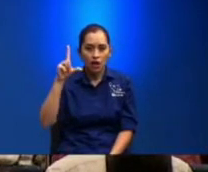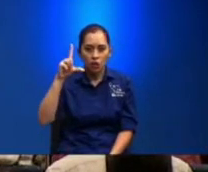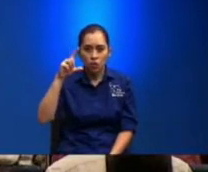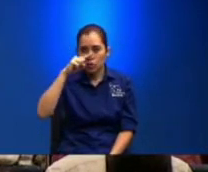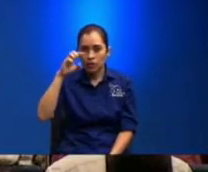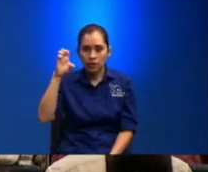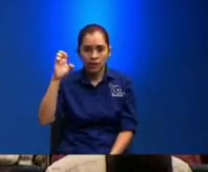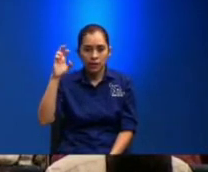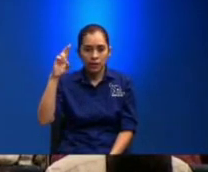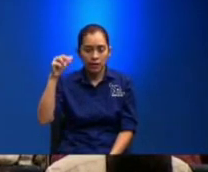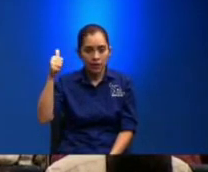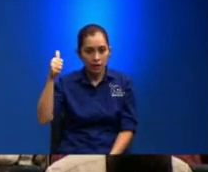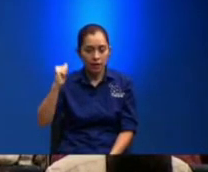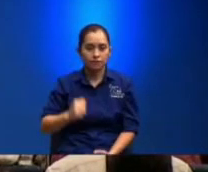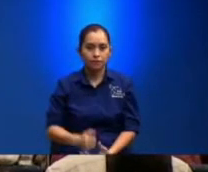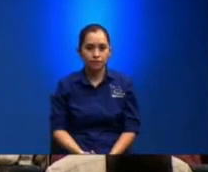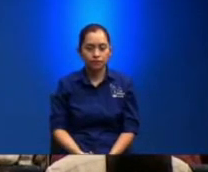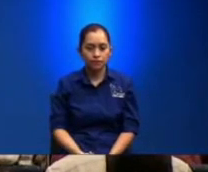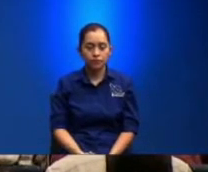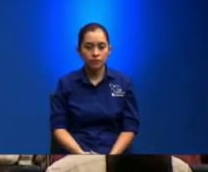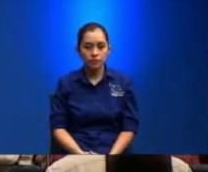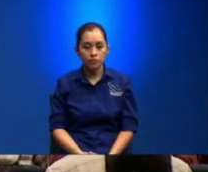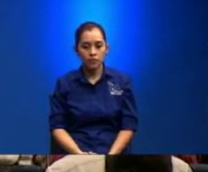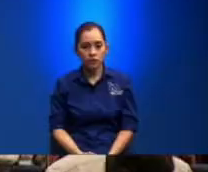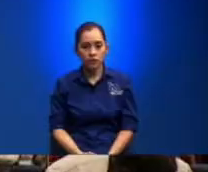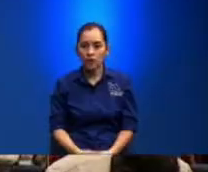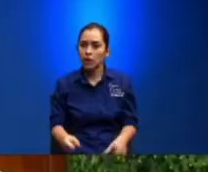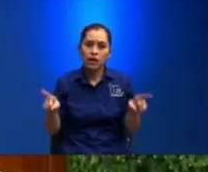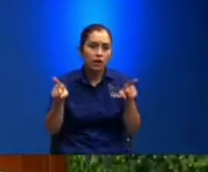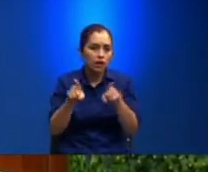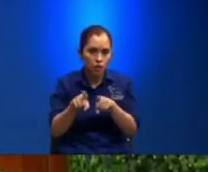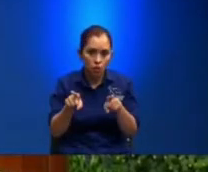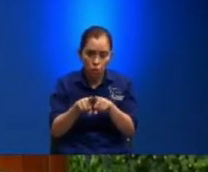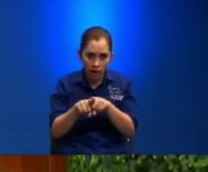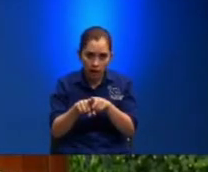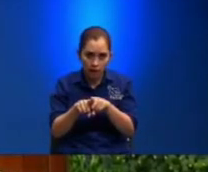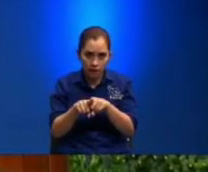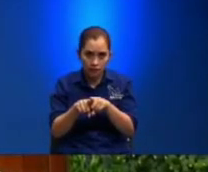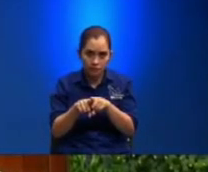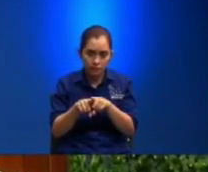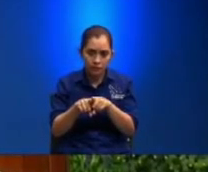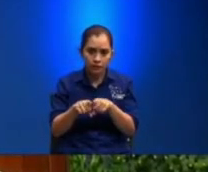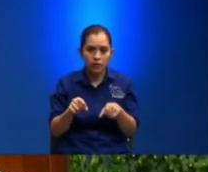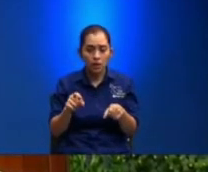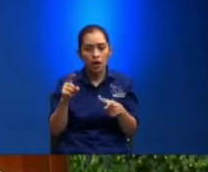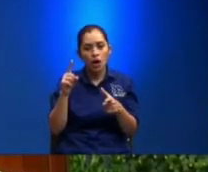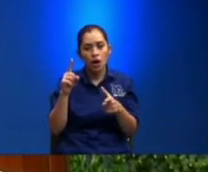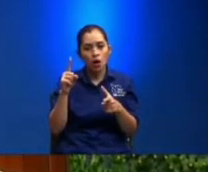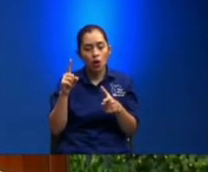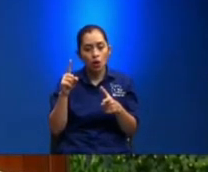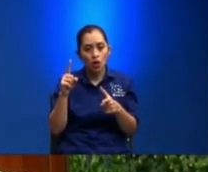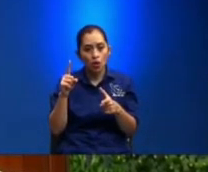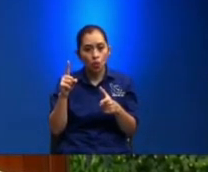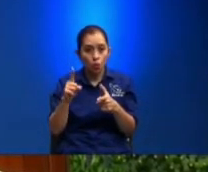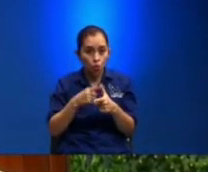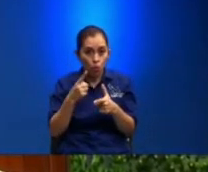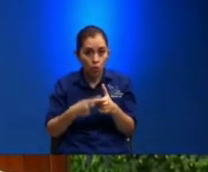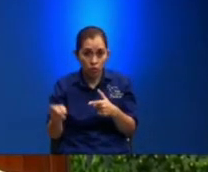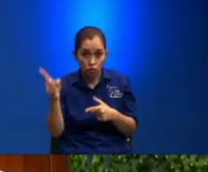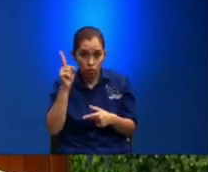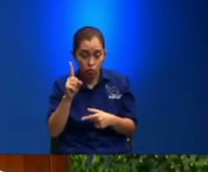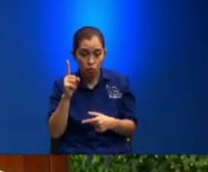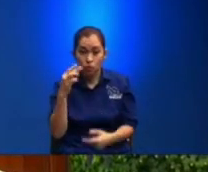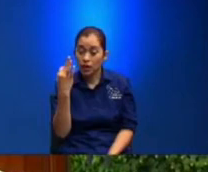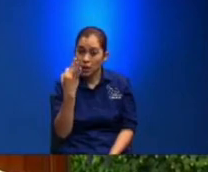del otro lado cuando una mujer y eso no lo digo yo eso lo dice el apóstol pablo en primero corintios